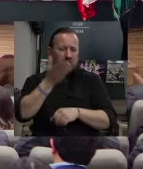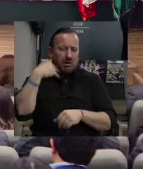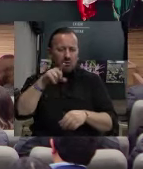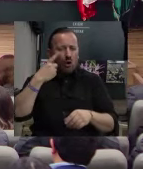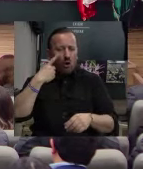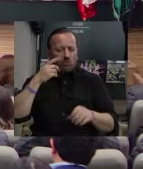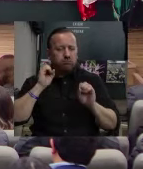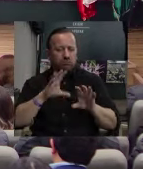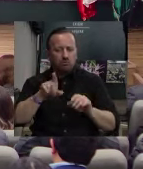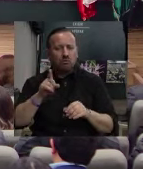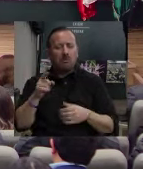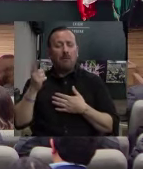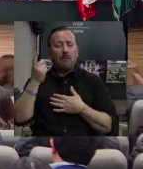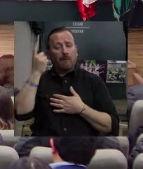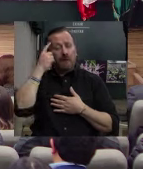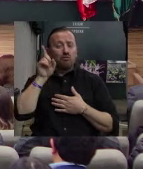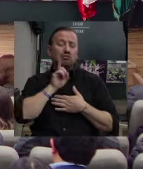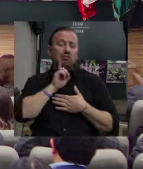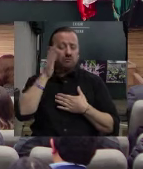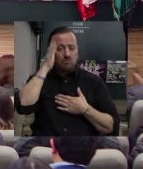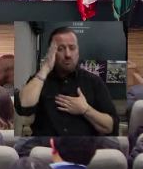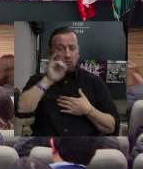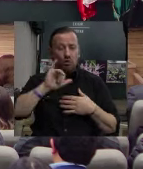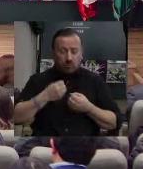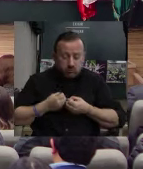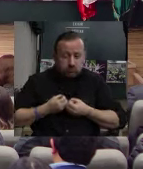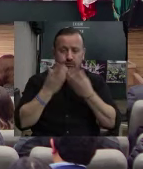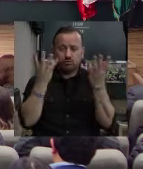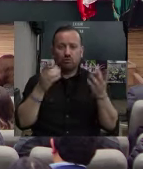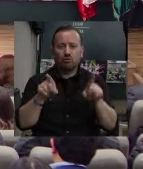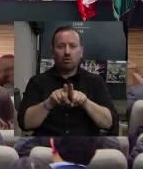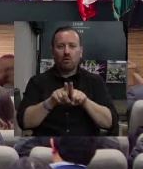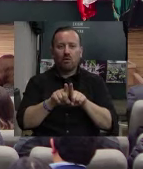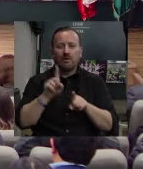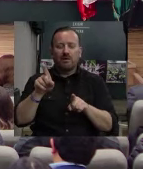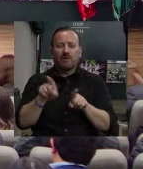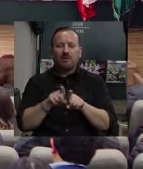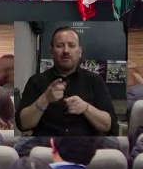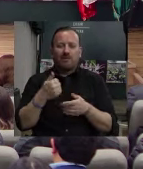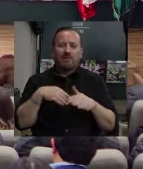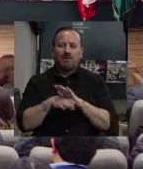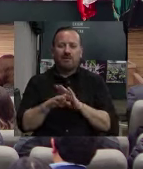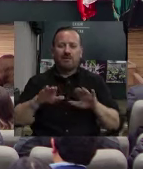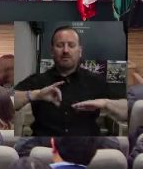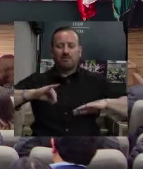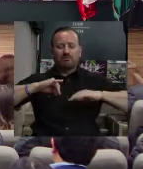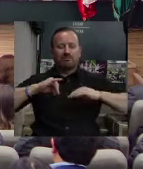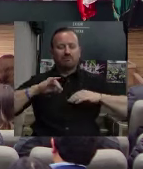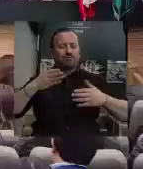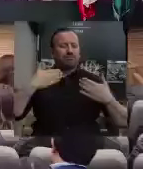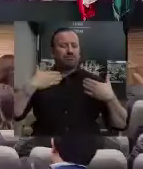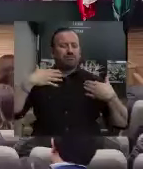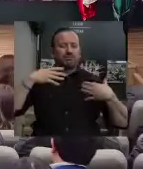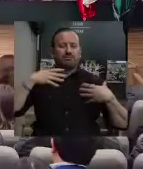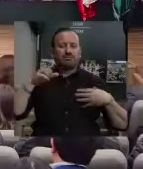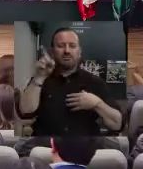conocimiento que Crees tener Y que cuando lo liberas es como si te hubieras metido a un sauna que después del calor la ducha fría te deja